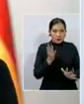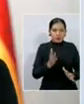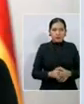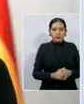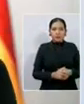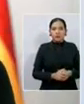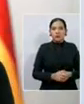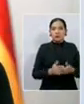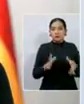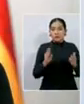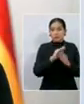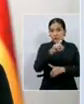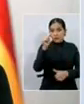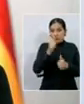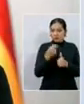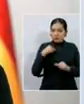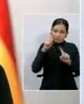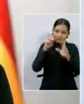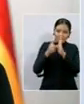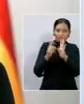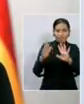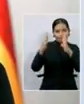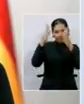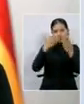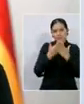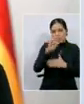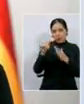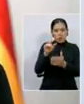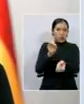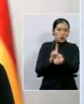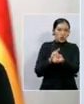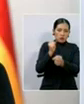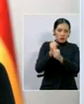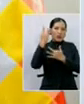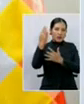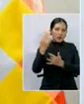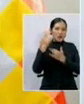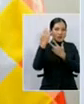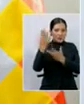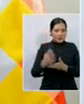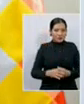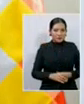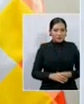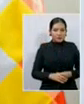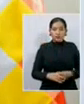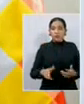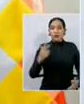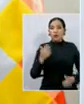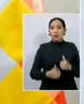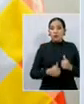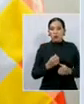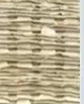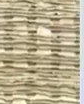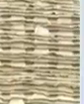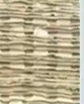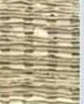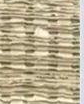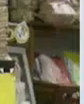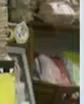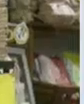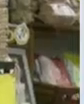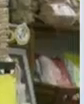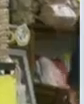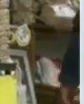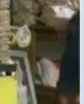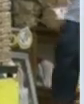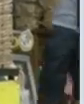otros países. Para nosotros ha sido el control de 2 meses. Y bueno, hay también el tema de la especulación de los intermediarios, de llevarse el huevo, por